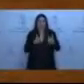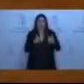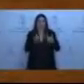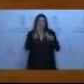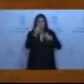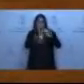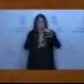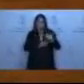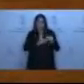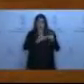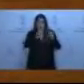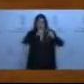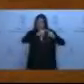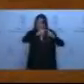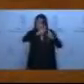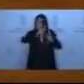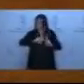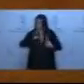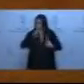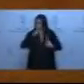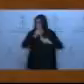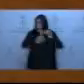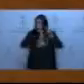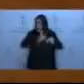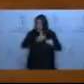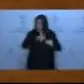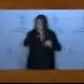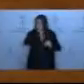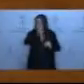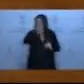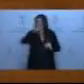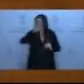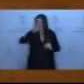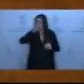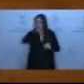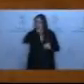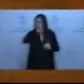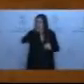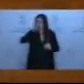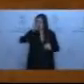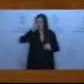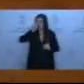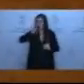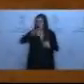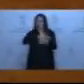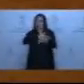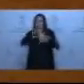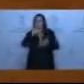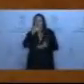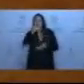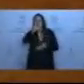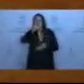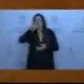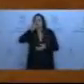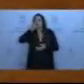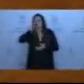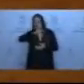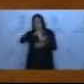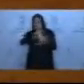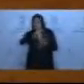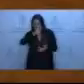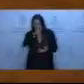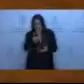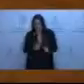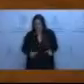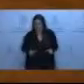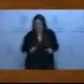la sindicatura, solo los de explotación, en 112 millones, más de 112, casi 113. Y, además de